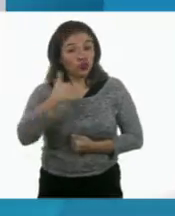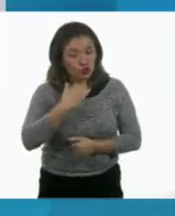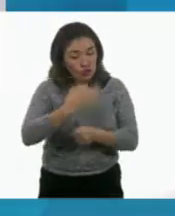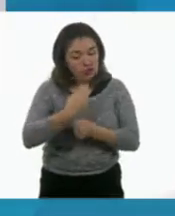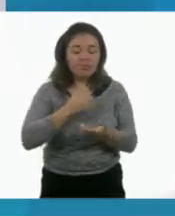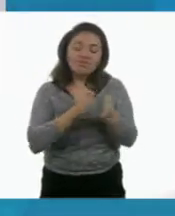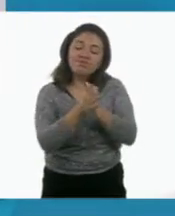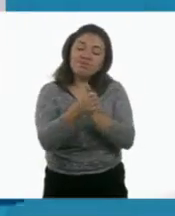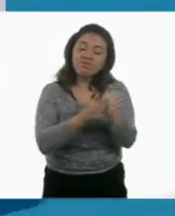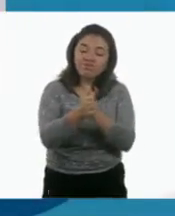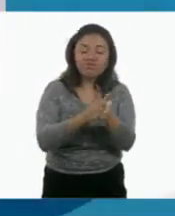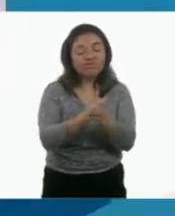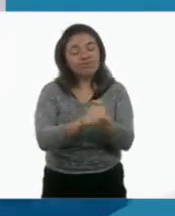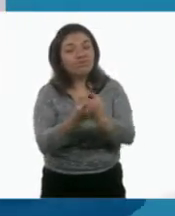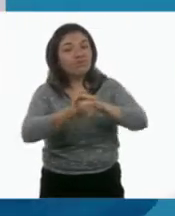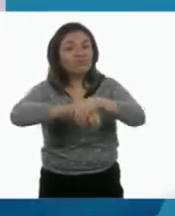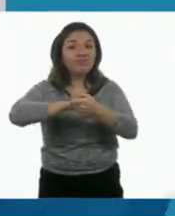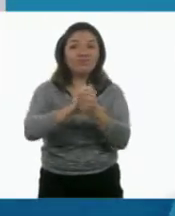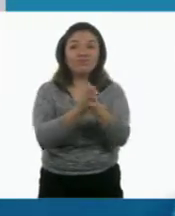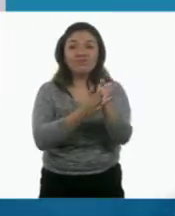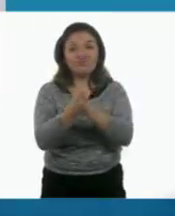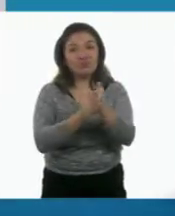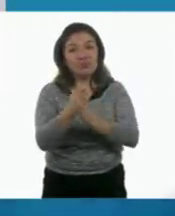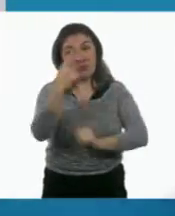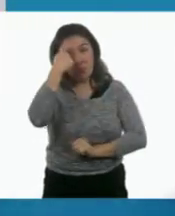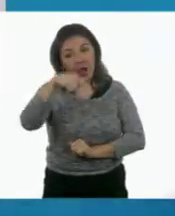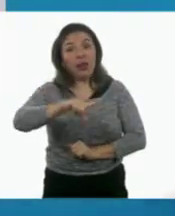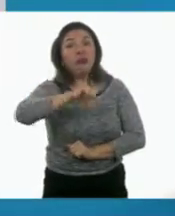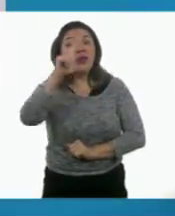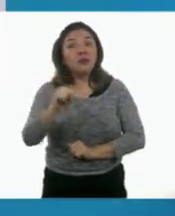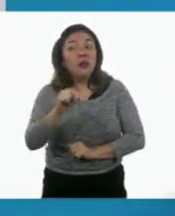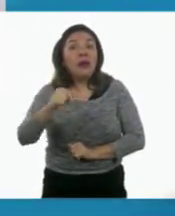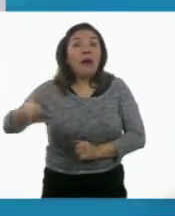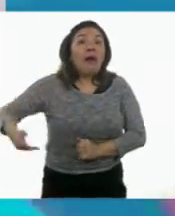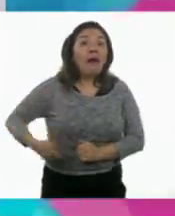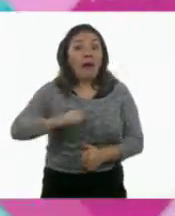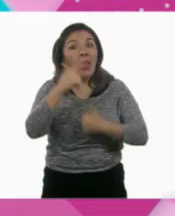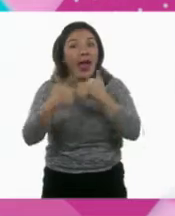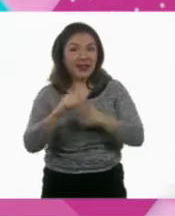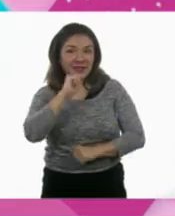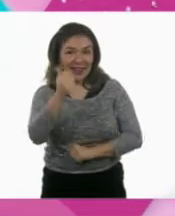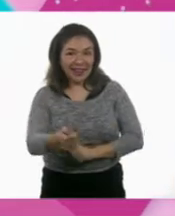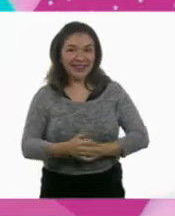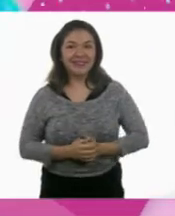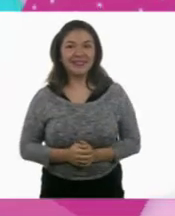lavo las manitas para no echarle la culpa a nadie.